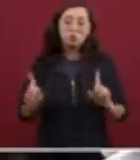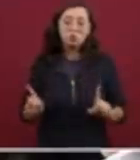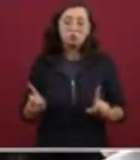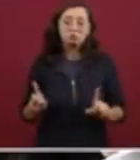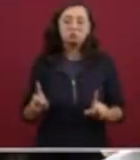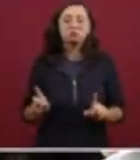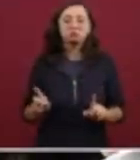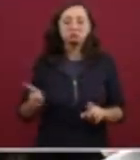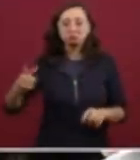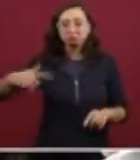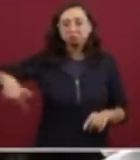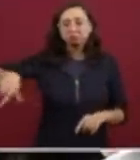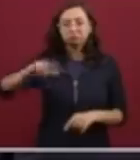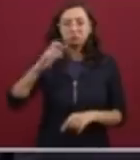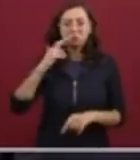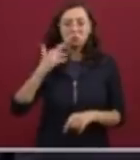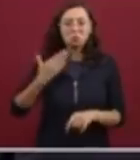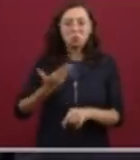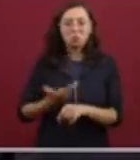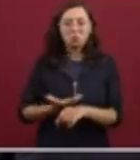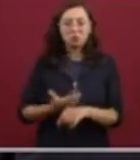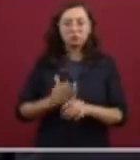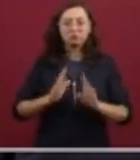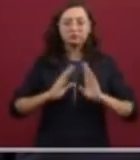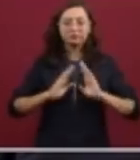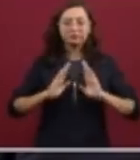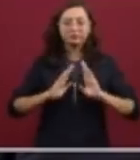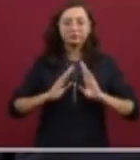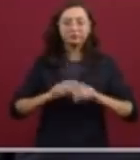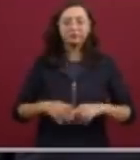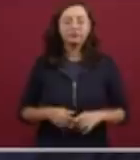muy responsable de parte del ejército.